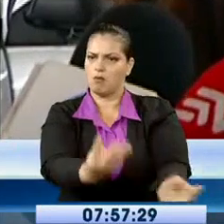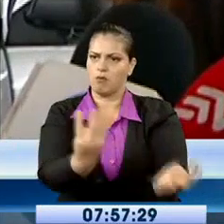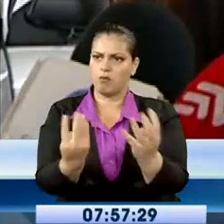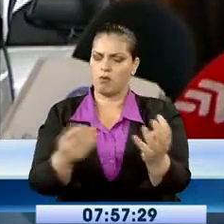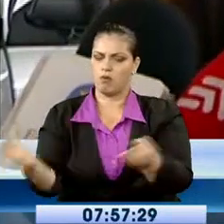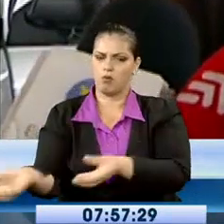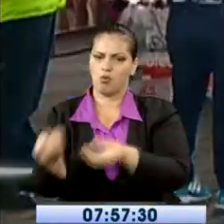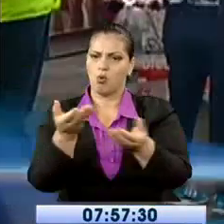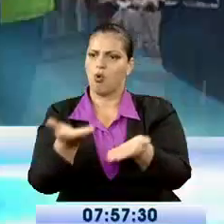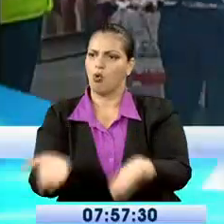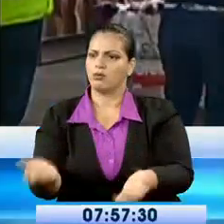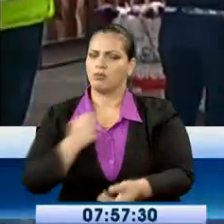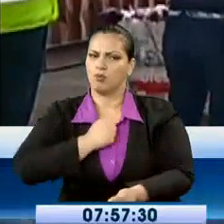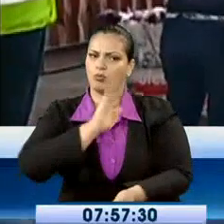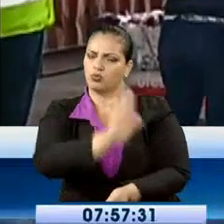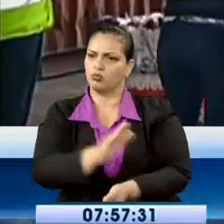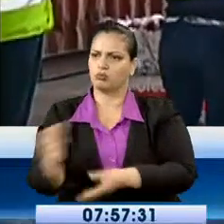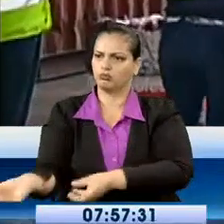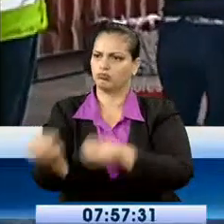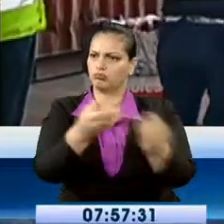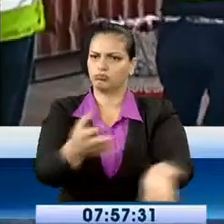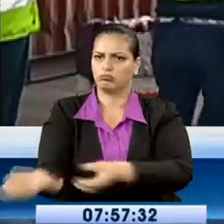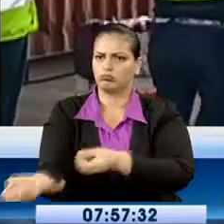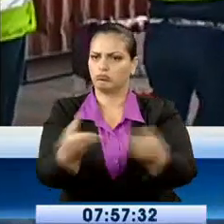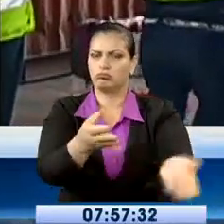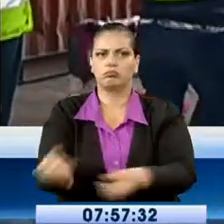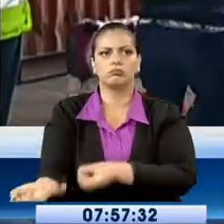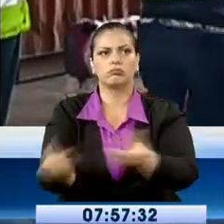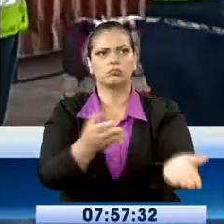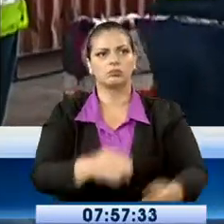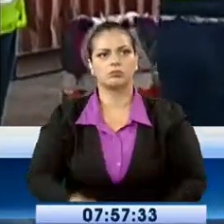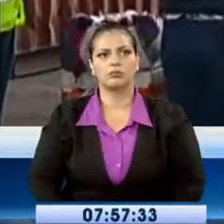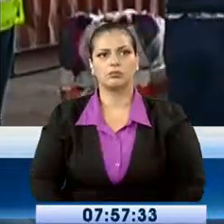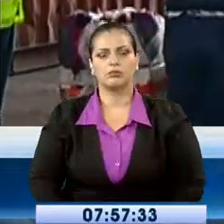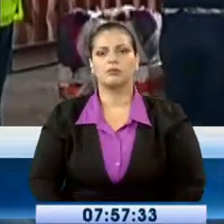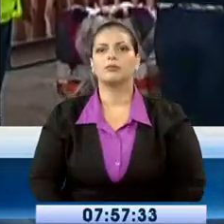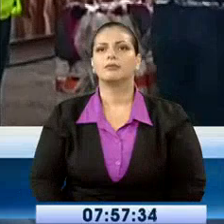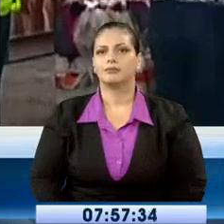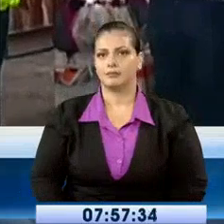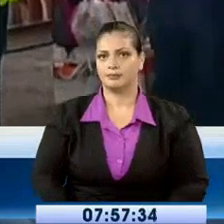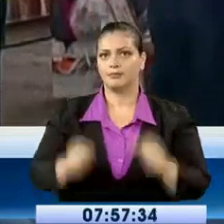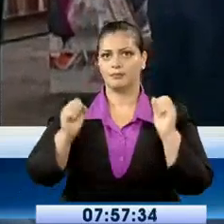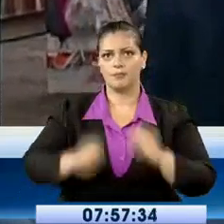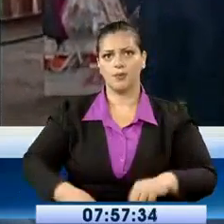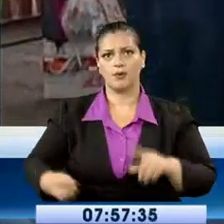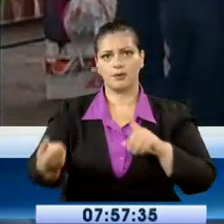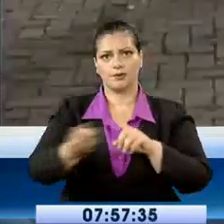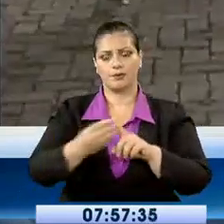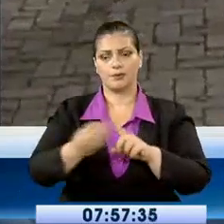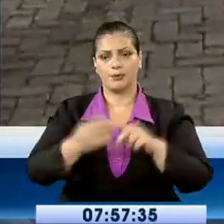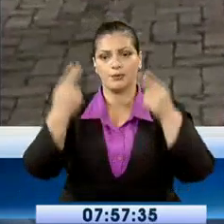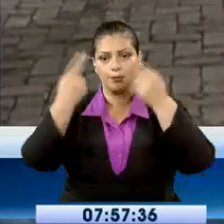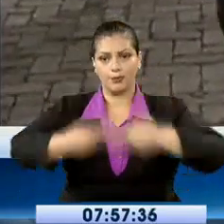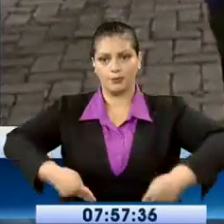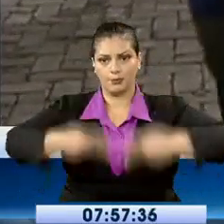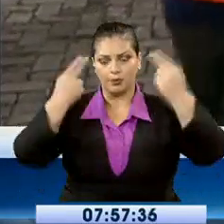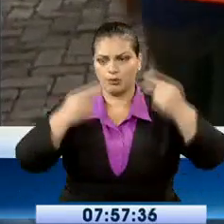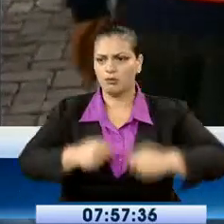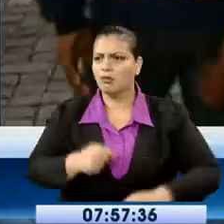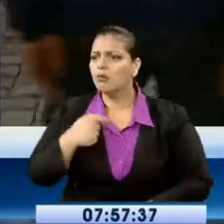de esta diligencia. Los perjudicados pueden informarse en el website de la SENAE los requerimientos para